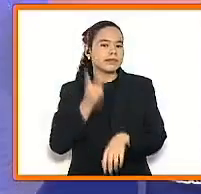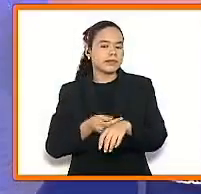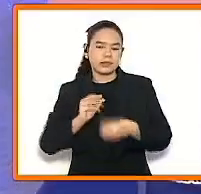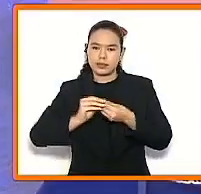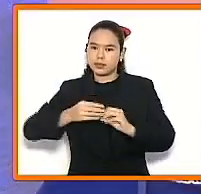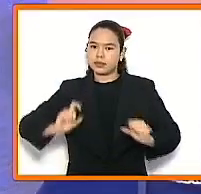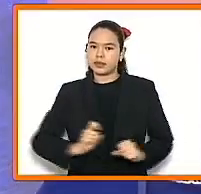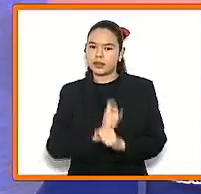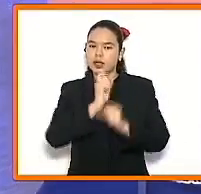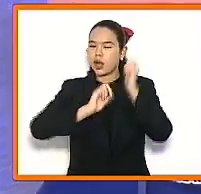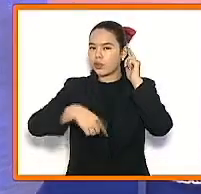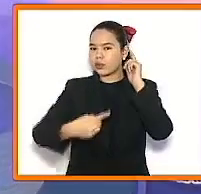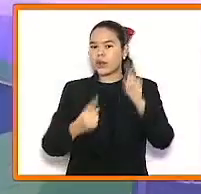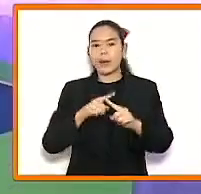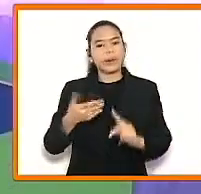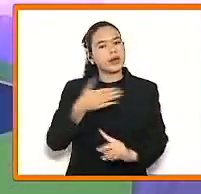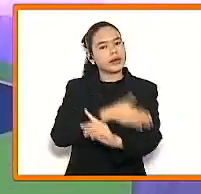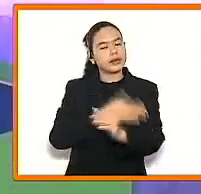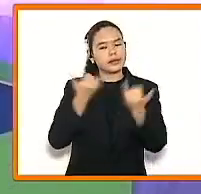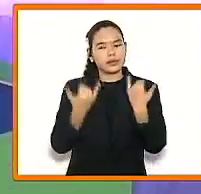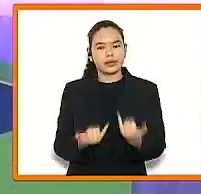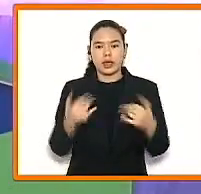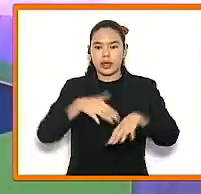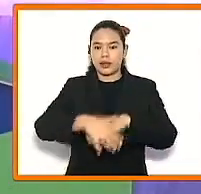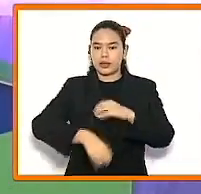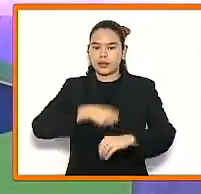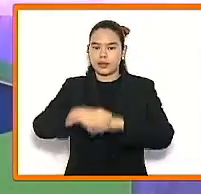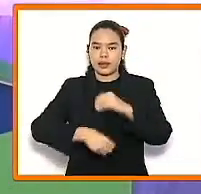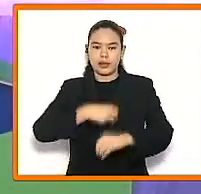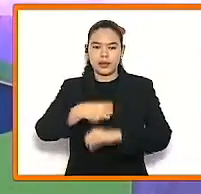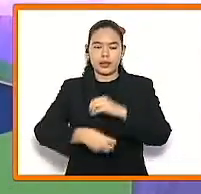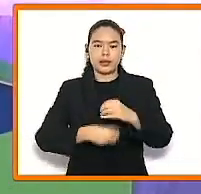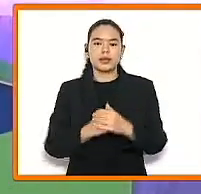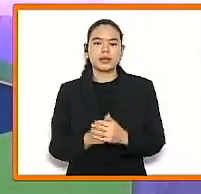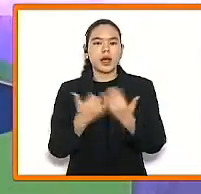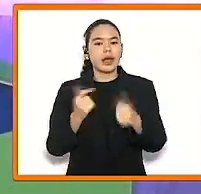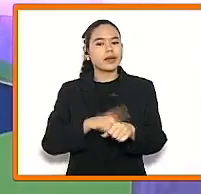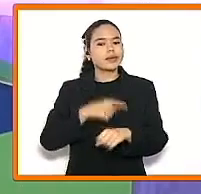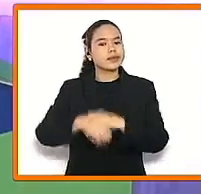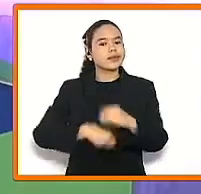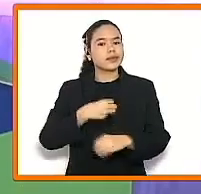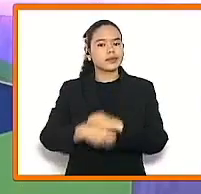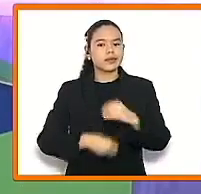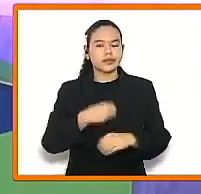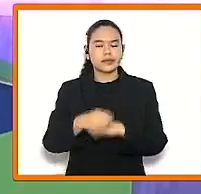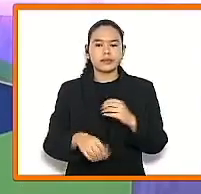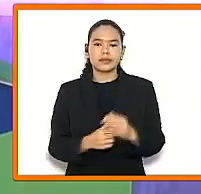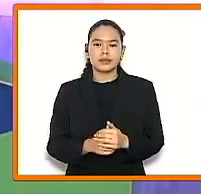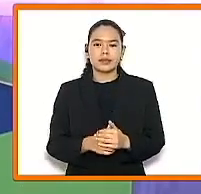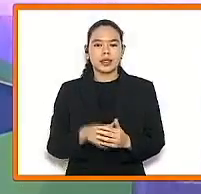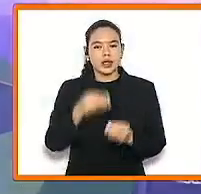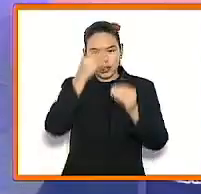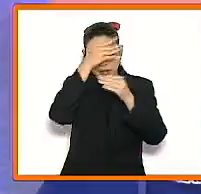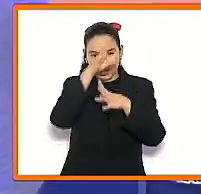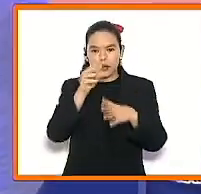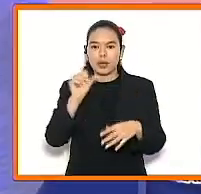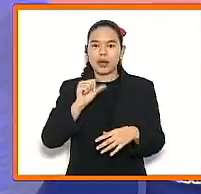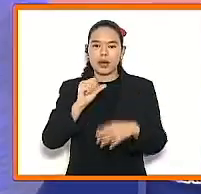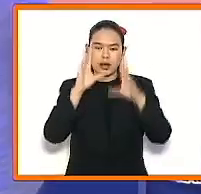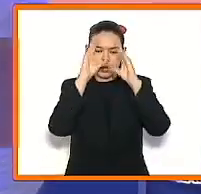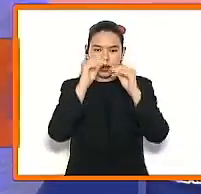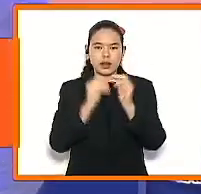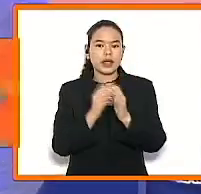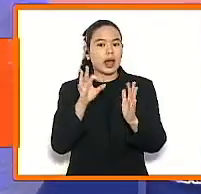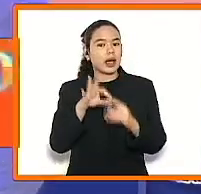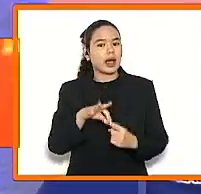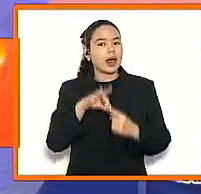número ganador para diaria. Pero antes debemos incorporar nuestras esferas al juego. Y en lo que nuestras esferas se mezclan, te quiero contar que hoy tenemos una noche